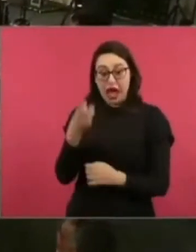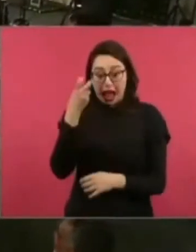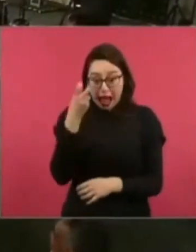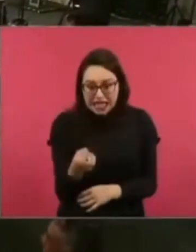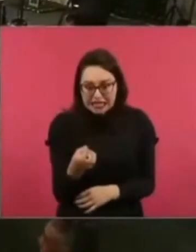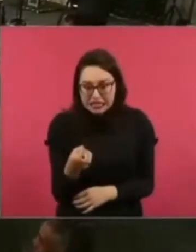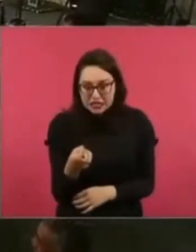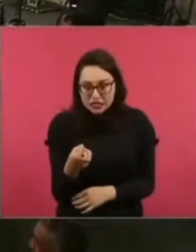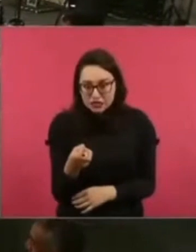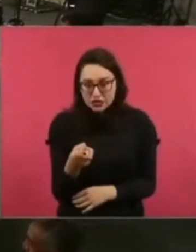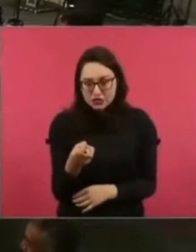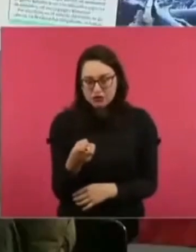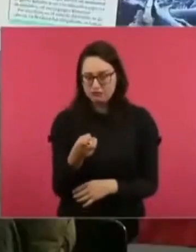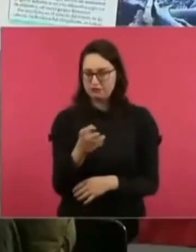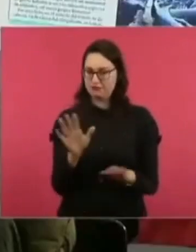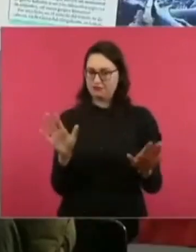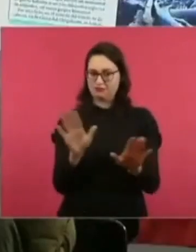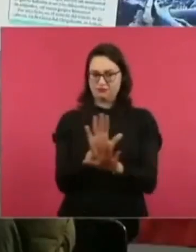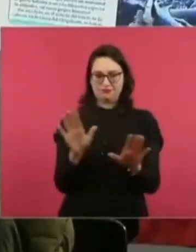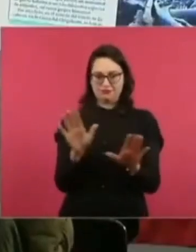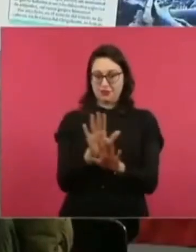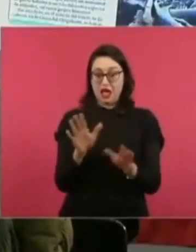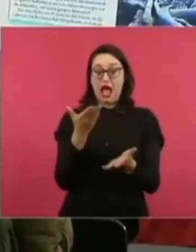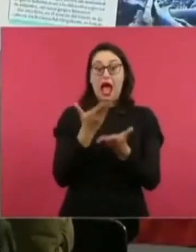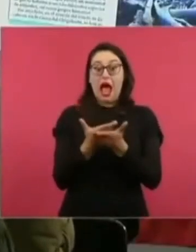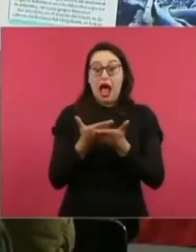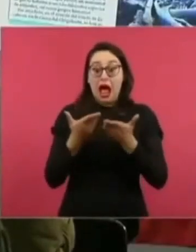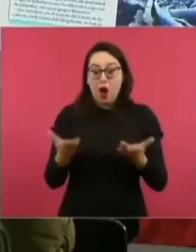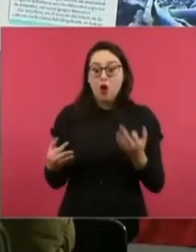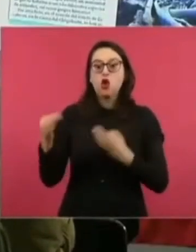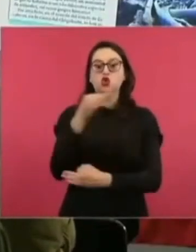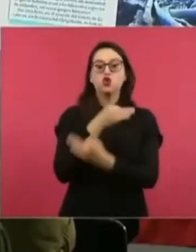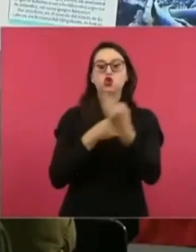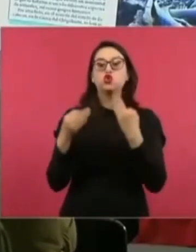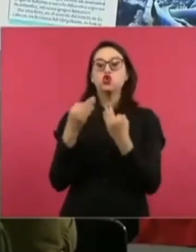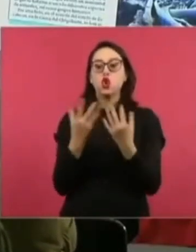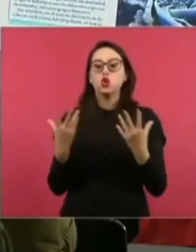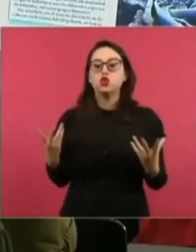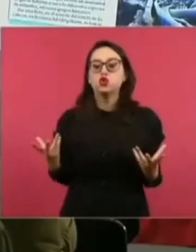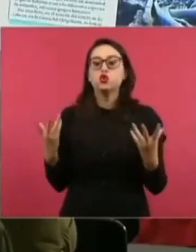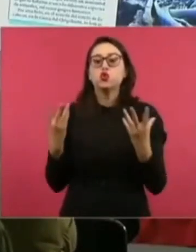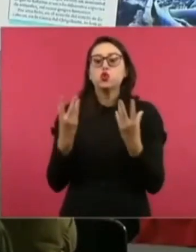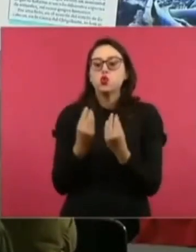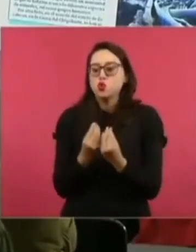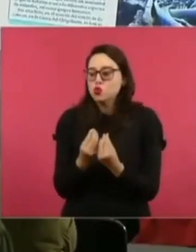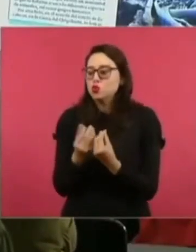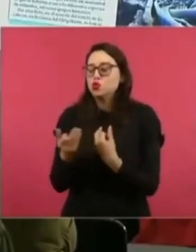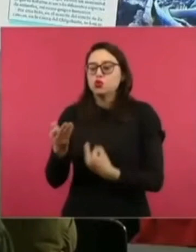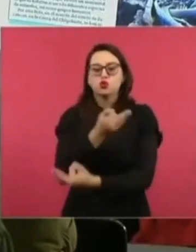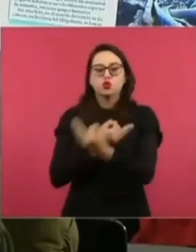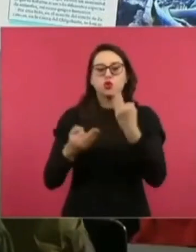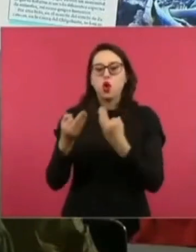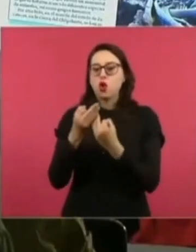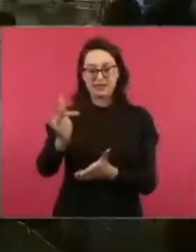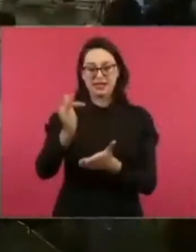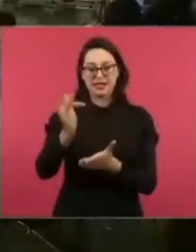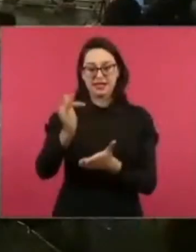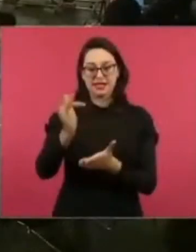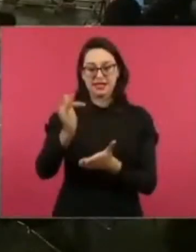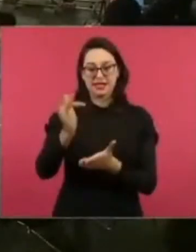eso, ¿sí? Ahora el asunto es todos somos uno para todos y todos para